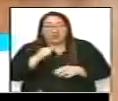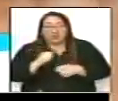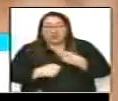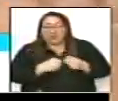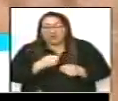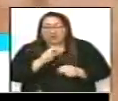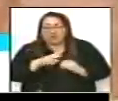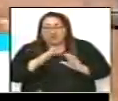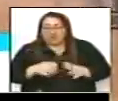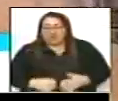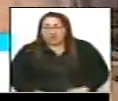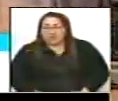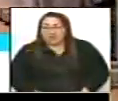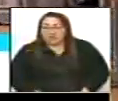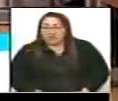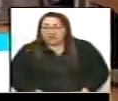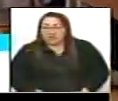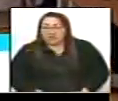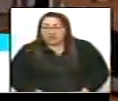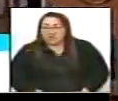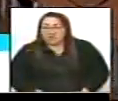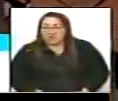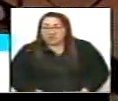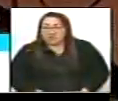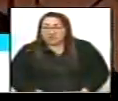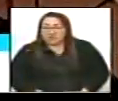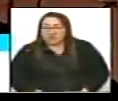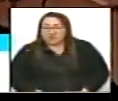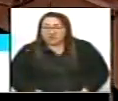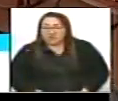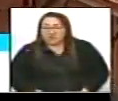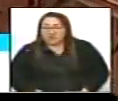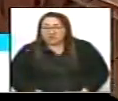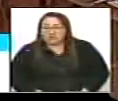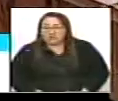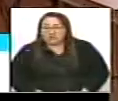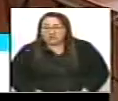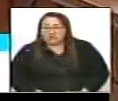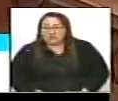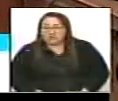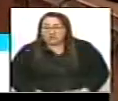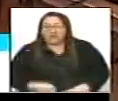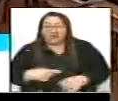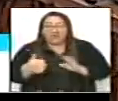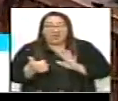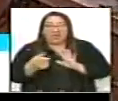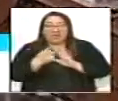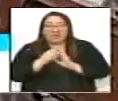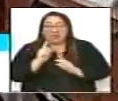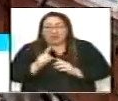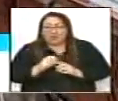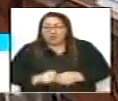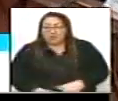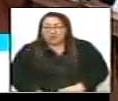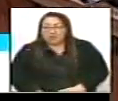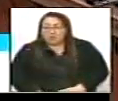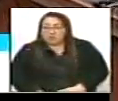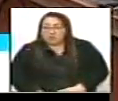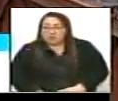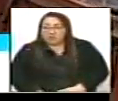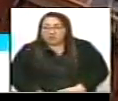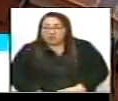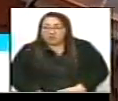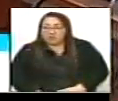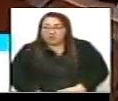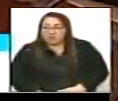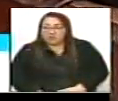del año 2010, se han sucedido un conjunto de adendas. La adenda 1... La 2 de junio del